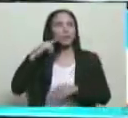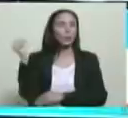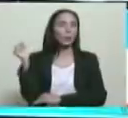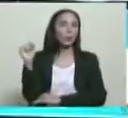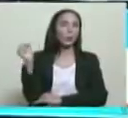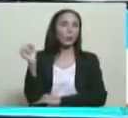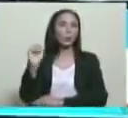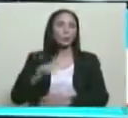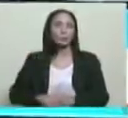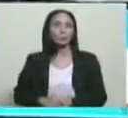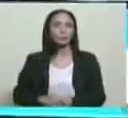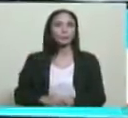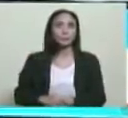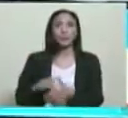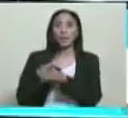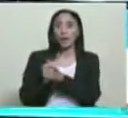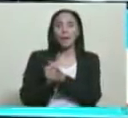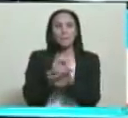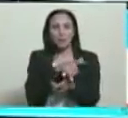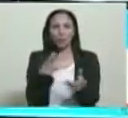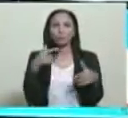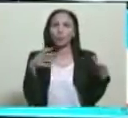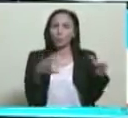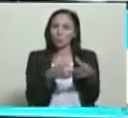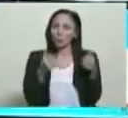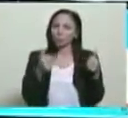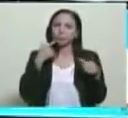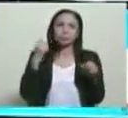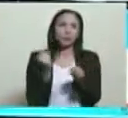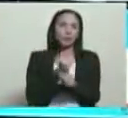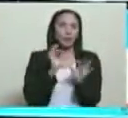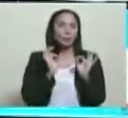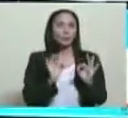Hay muchos compañeros y compañeras, bueno, tengo que reconocerlo.